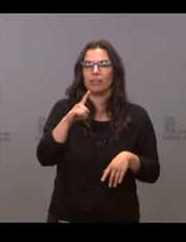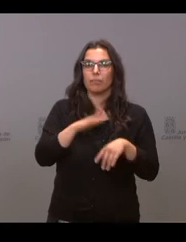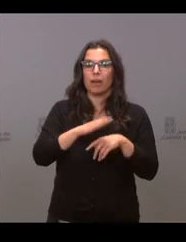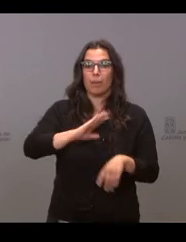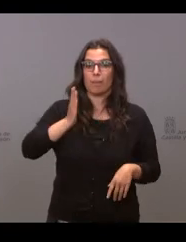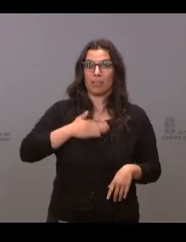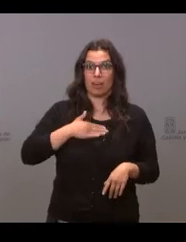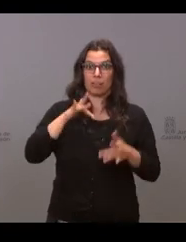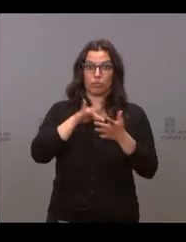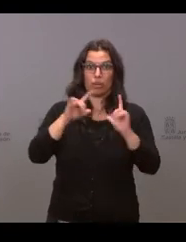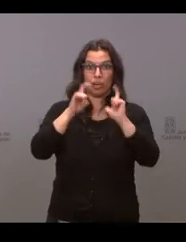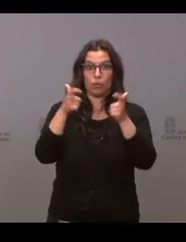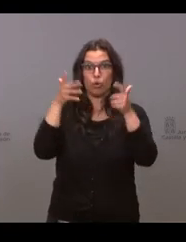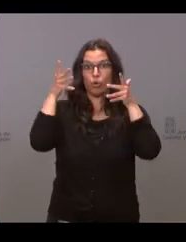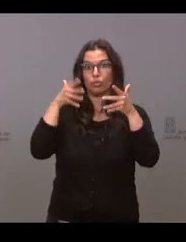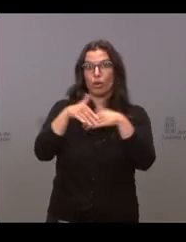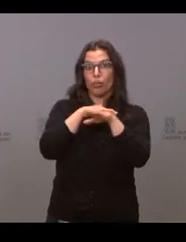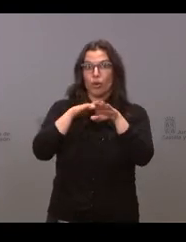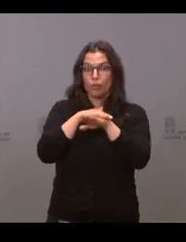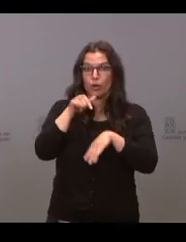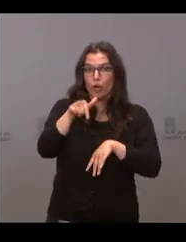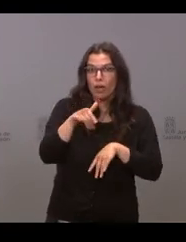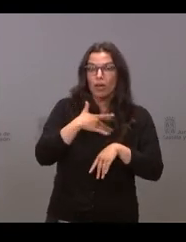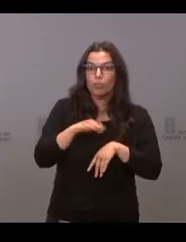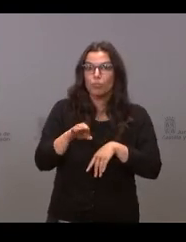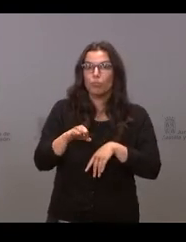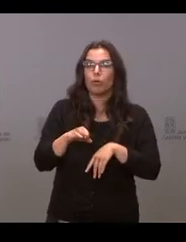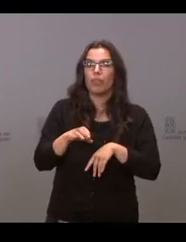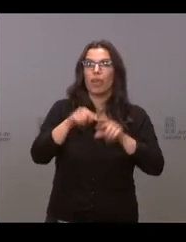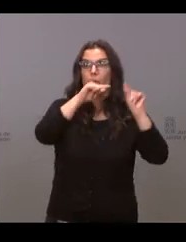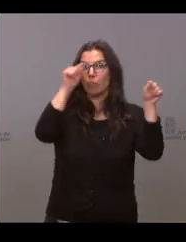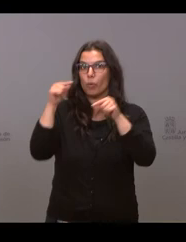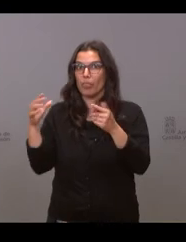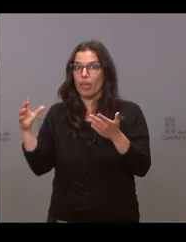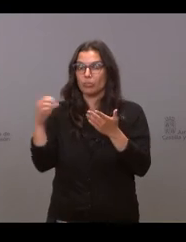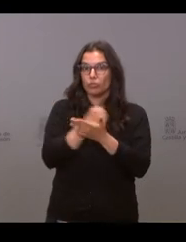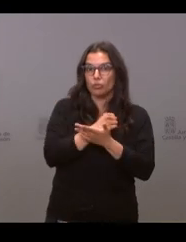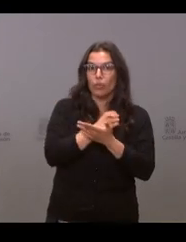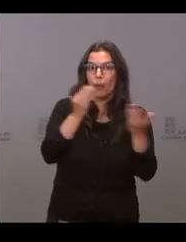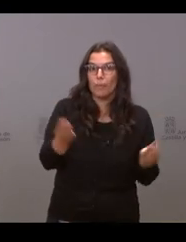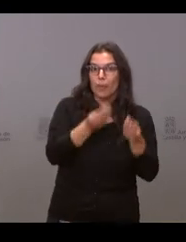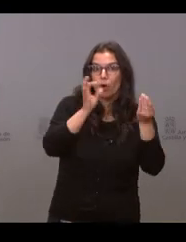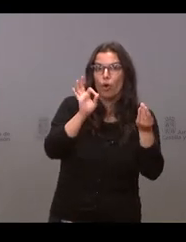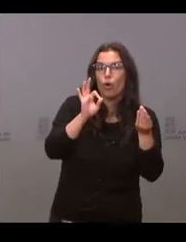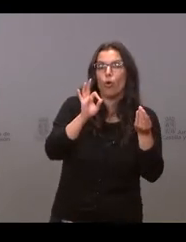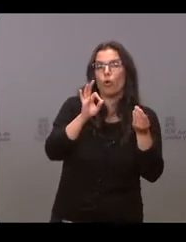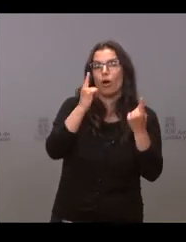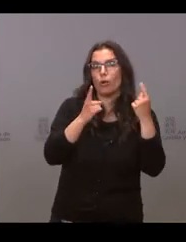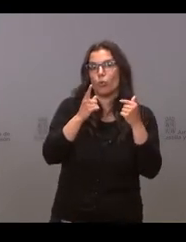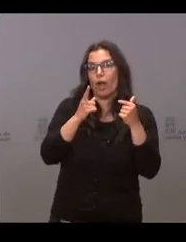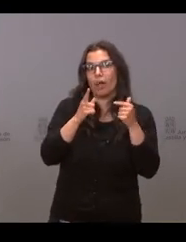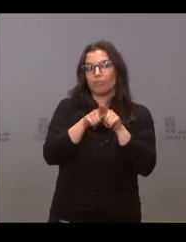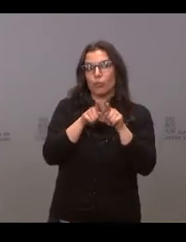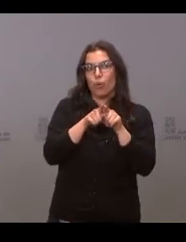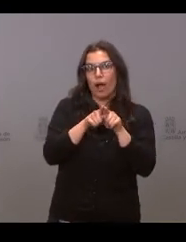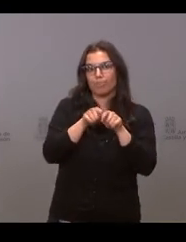consejo del gobierno es y banales es que dar todas las provincias por si teme que algunas cebolla que vaya a quedar atrás y luego por último tanto